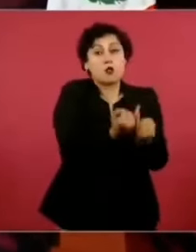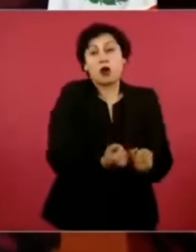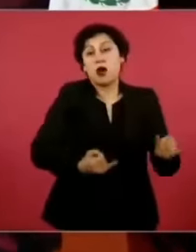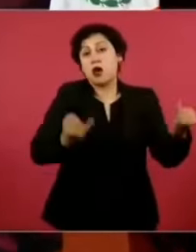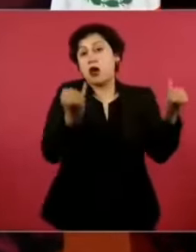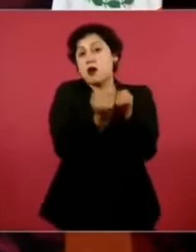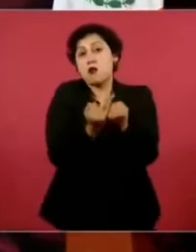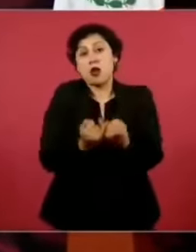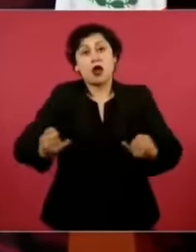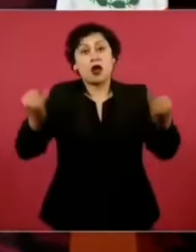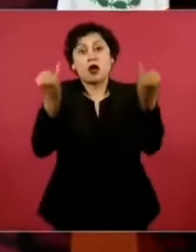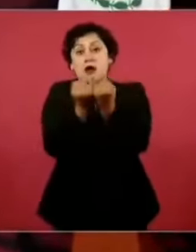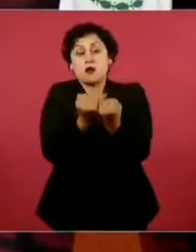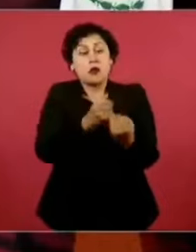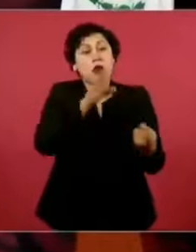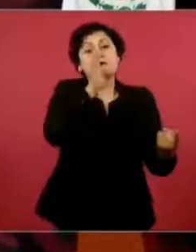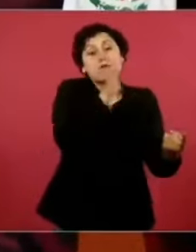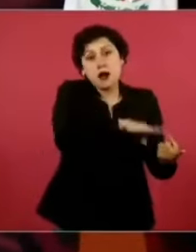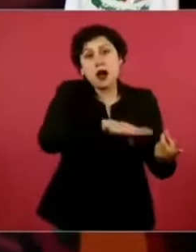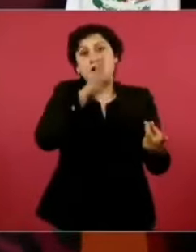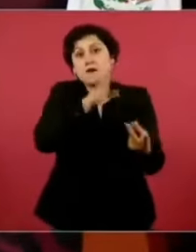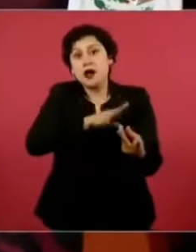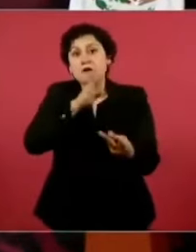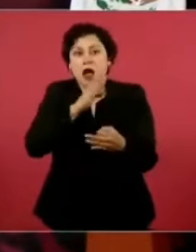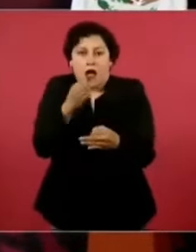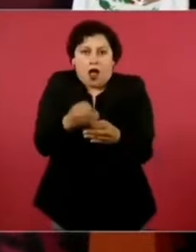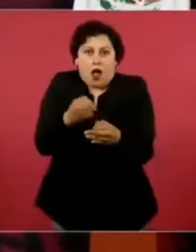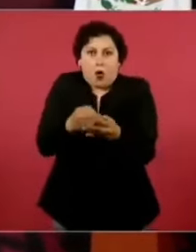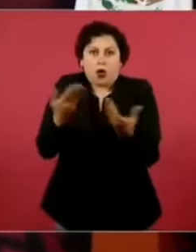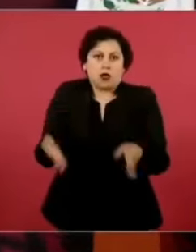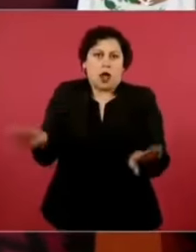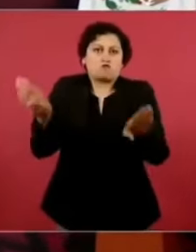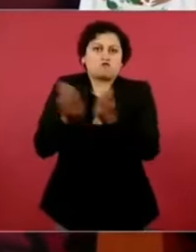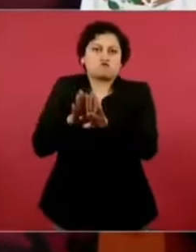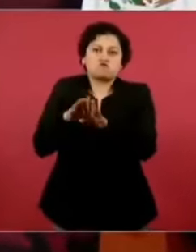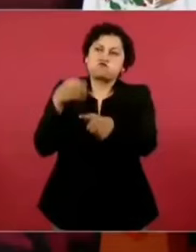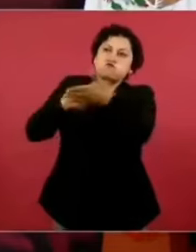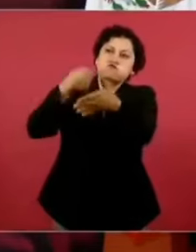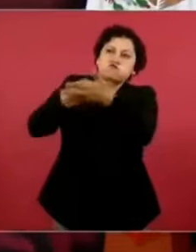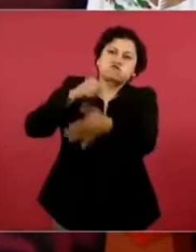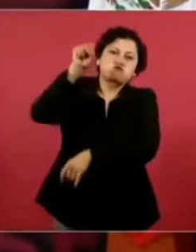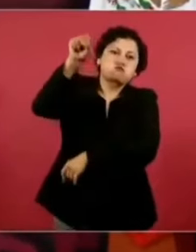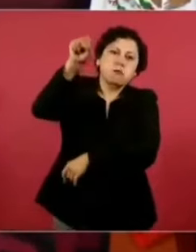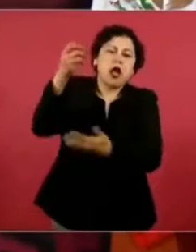realizan, aunque no estén en paro. A ver,